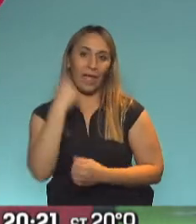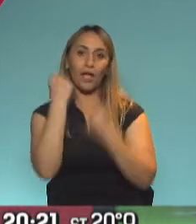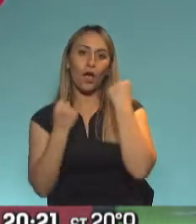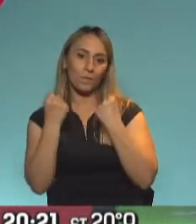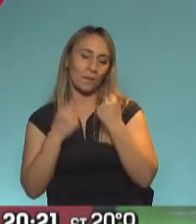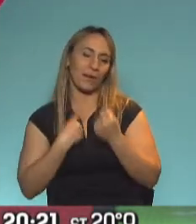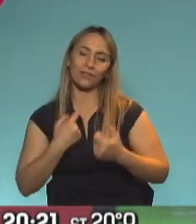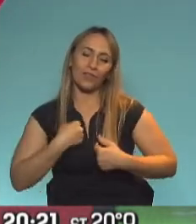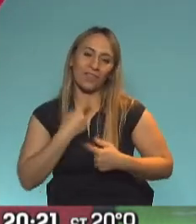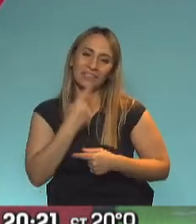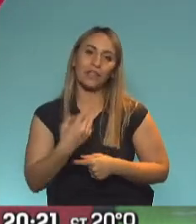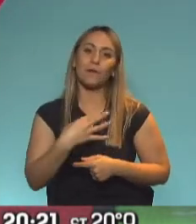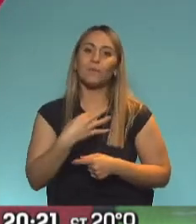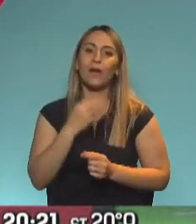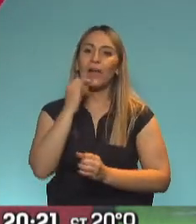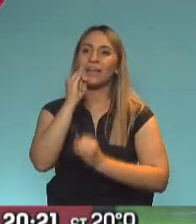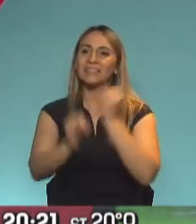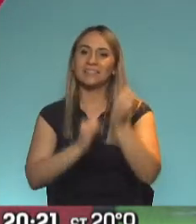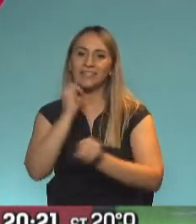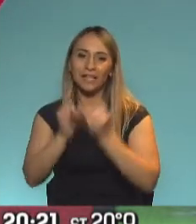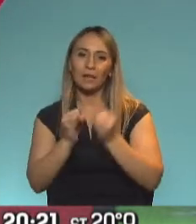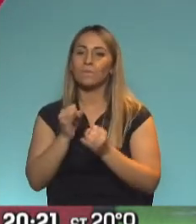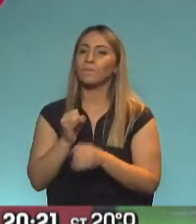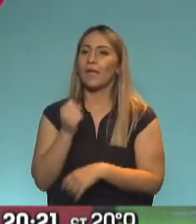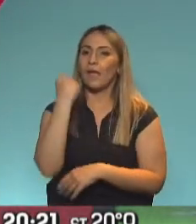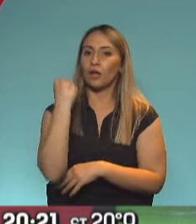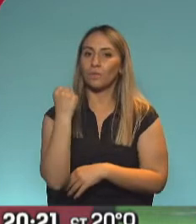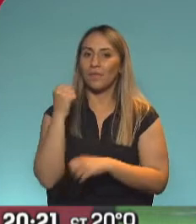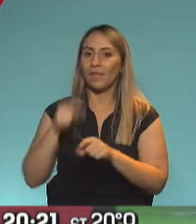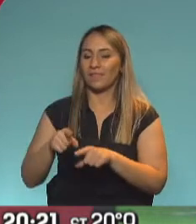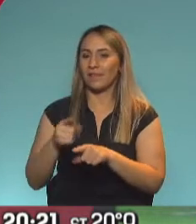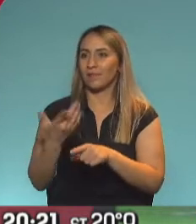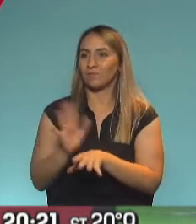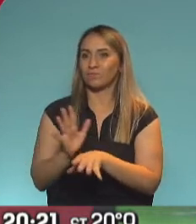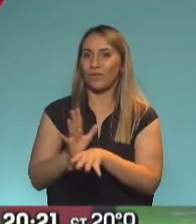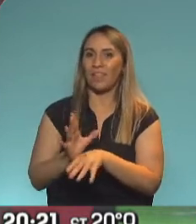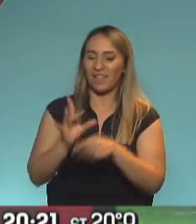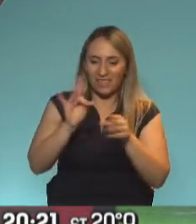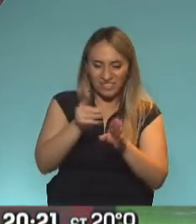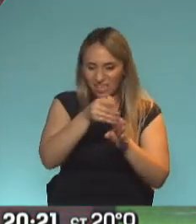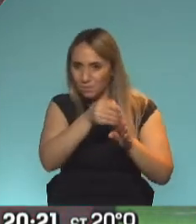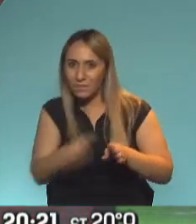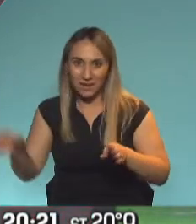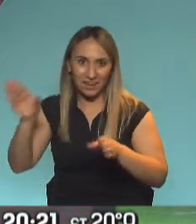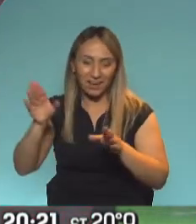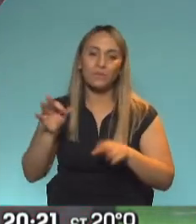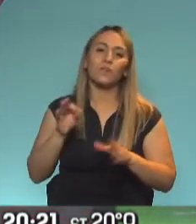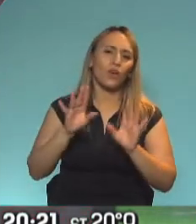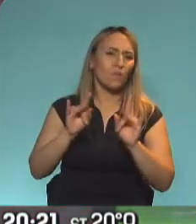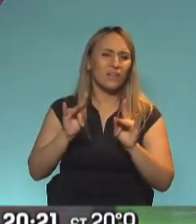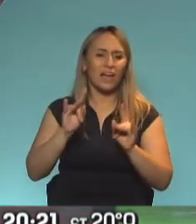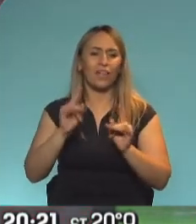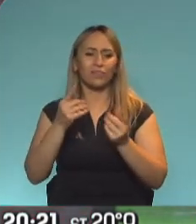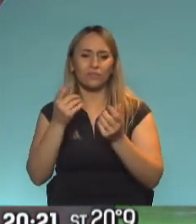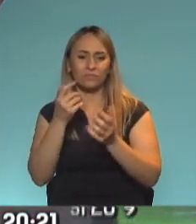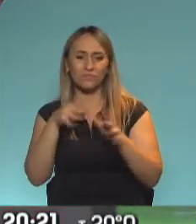en las facultades economía de diciembre como materia aparte, ¿no? Porque no, realmente históricamente es muy complicado y más en donde todos estamos